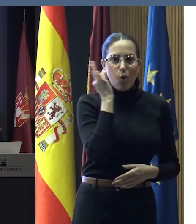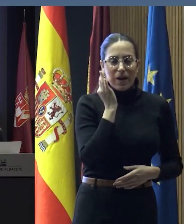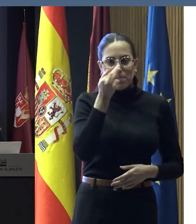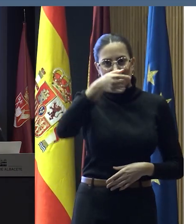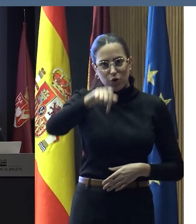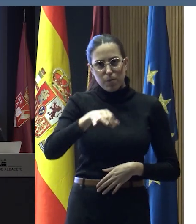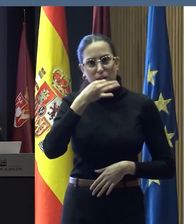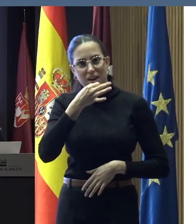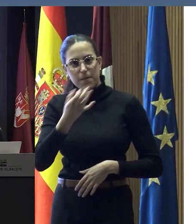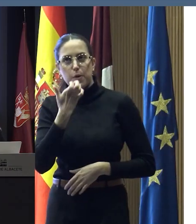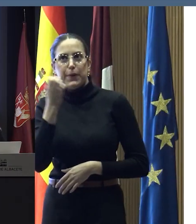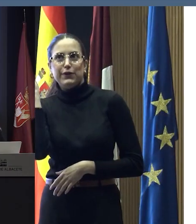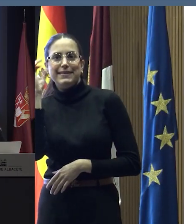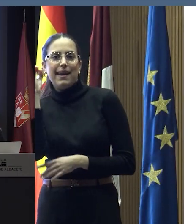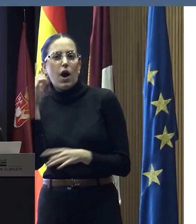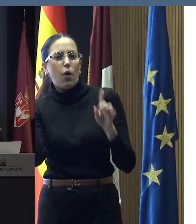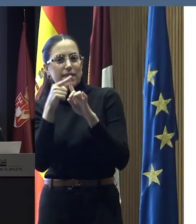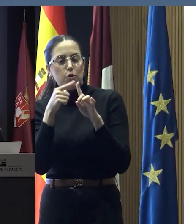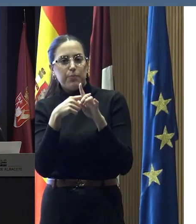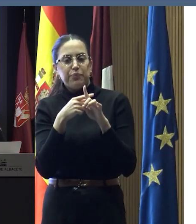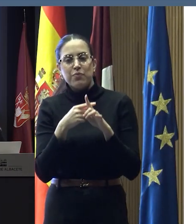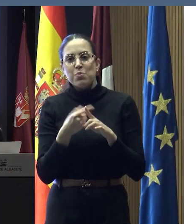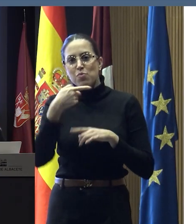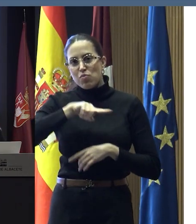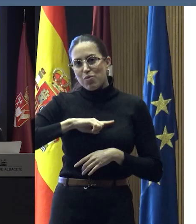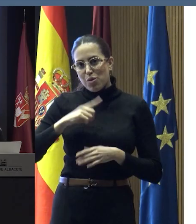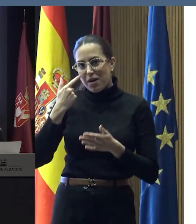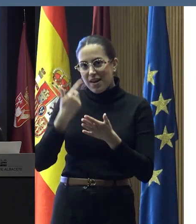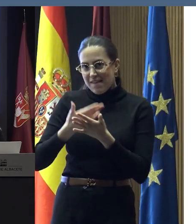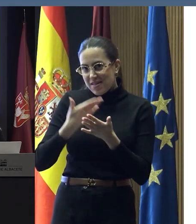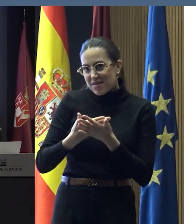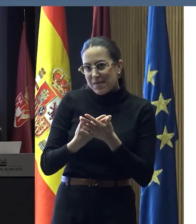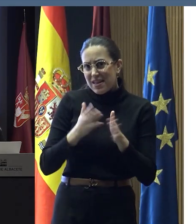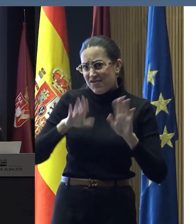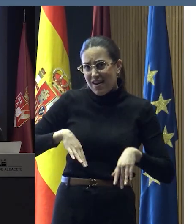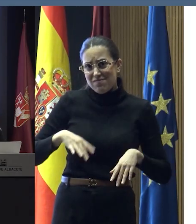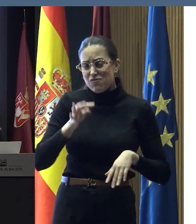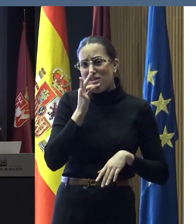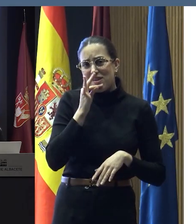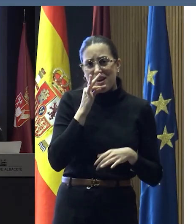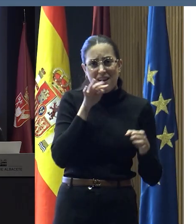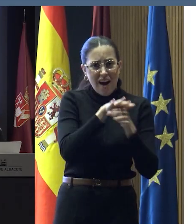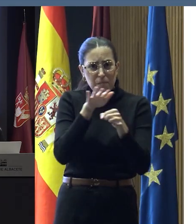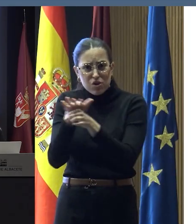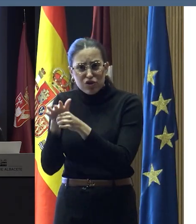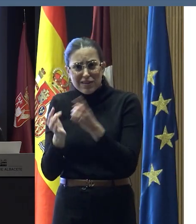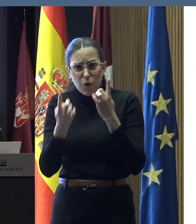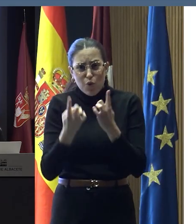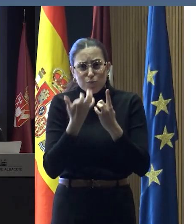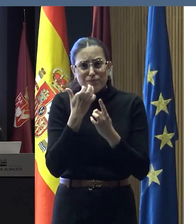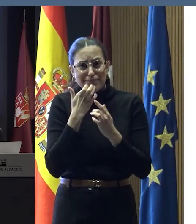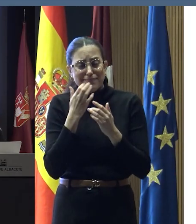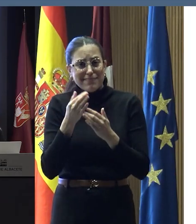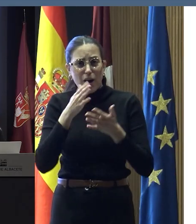de esta tarde, en la que queda de manera muy evidente que quedan muchos ámbitos en los que trabajar y en los que conseguir